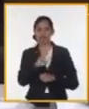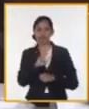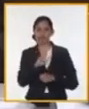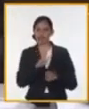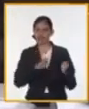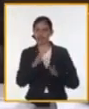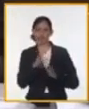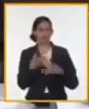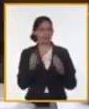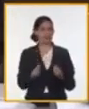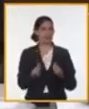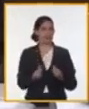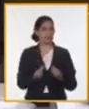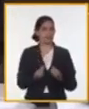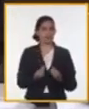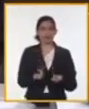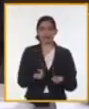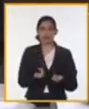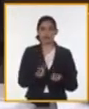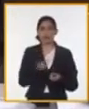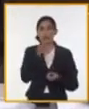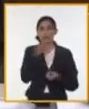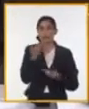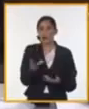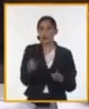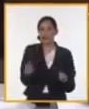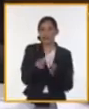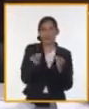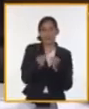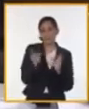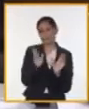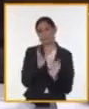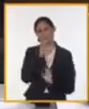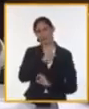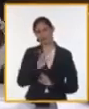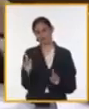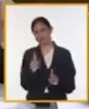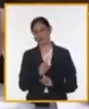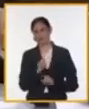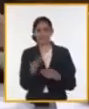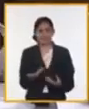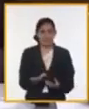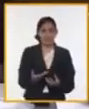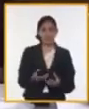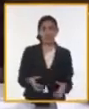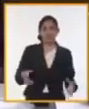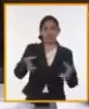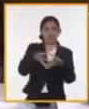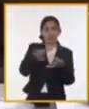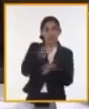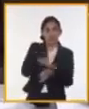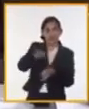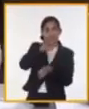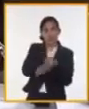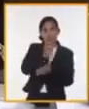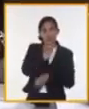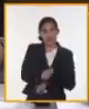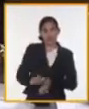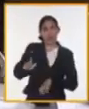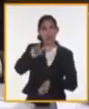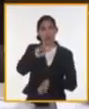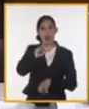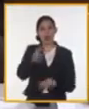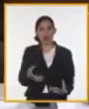hablar de efectividad en el trabajo comunitario integrado, que podamos hablar de los grupos de prevención social, que